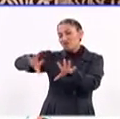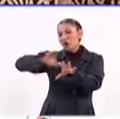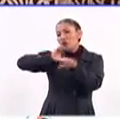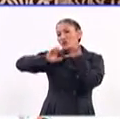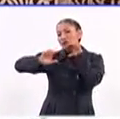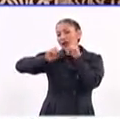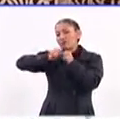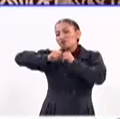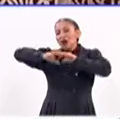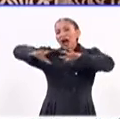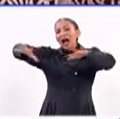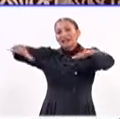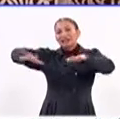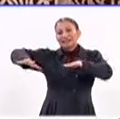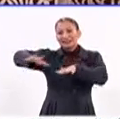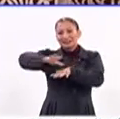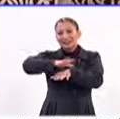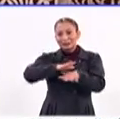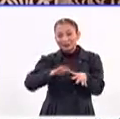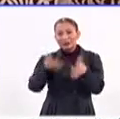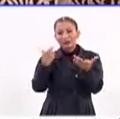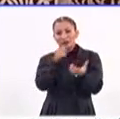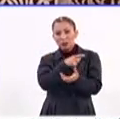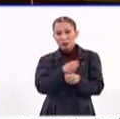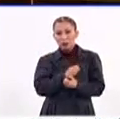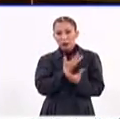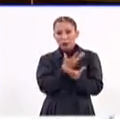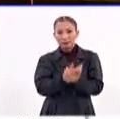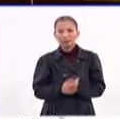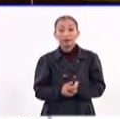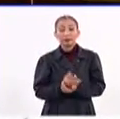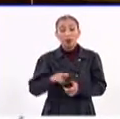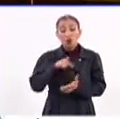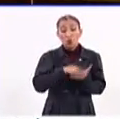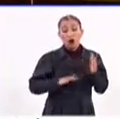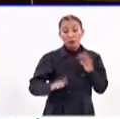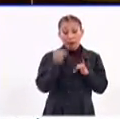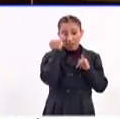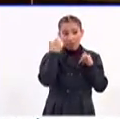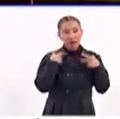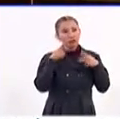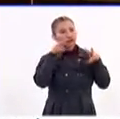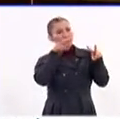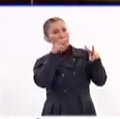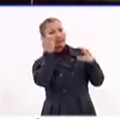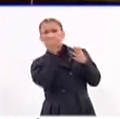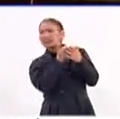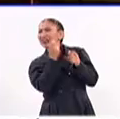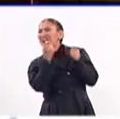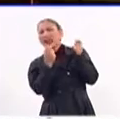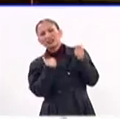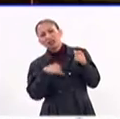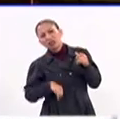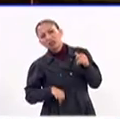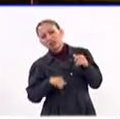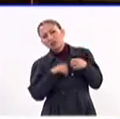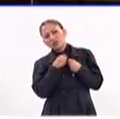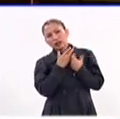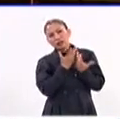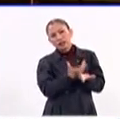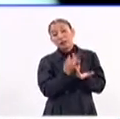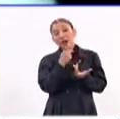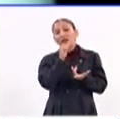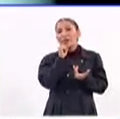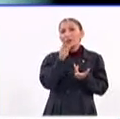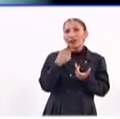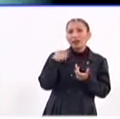también amplifican o expanden el propio poema. Espacio para generar espectadores críticos, gente que se interese en la poesía,